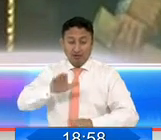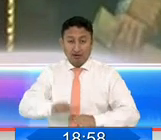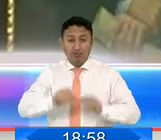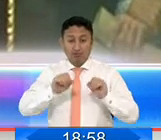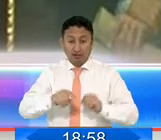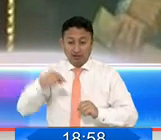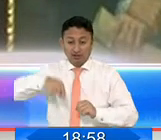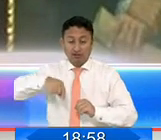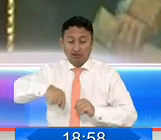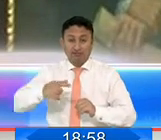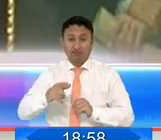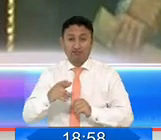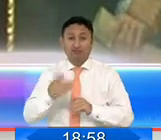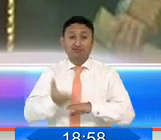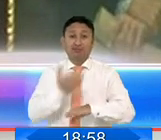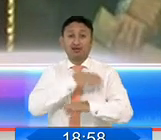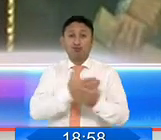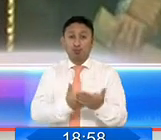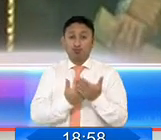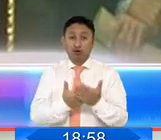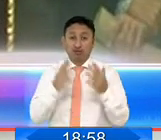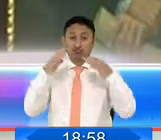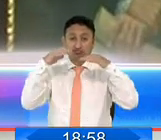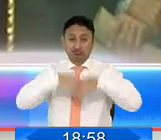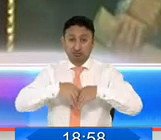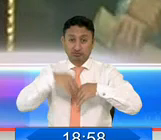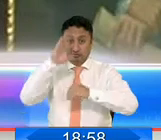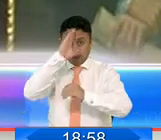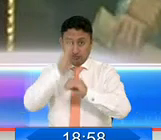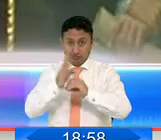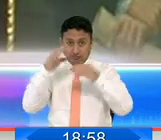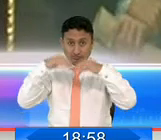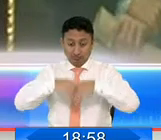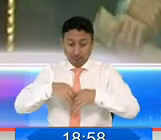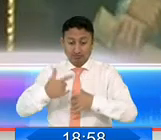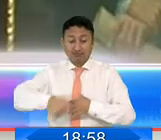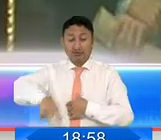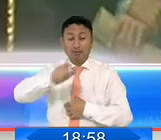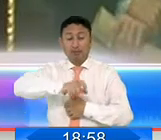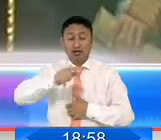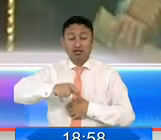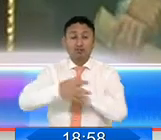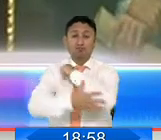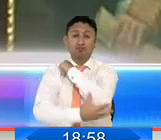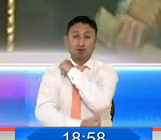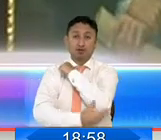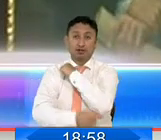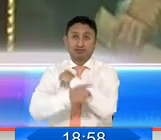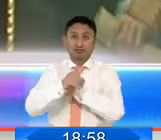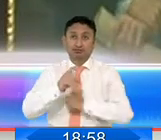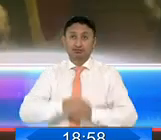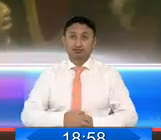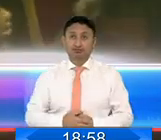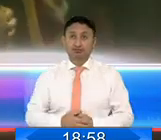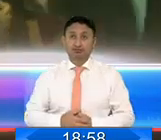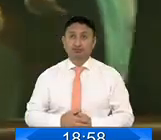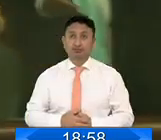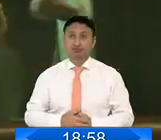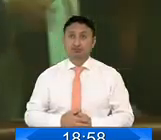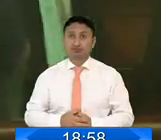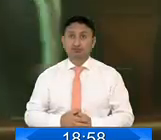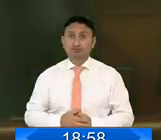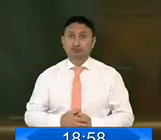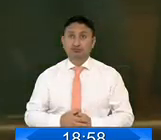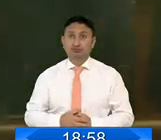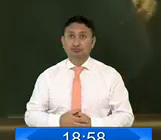modelo fracasado que sólo busca destruir y tiene sumido en la pobreza y la desolación al pueblo venezolano tras un año seis veces sonnenholzner